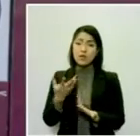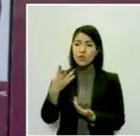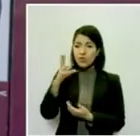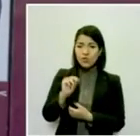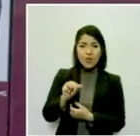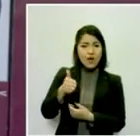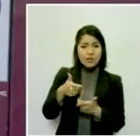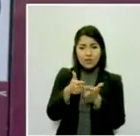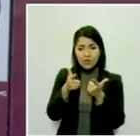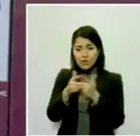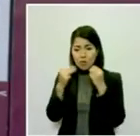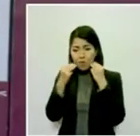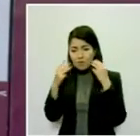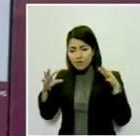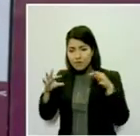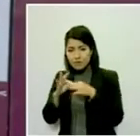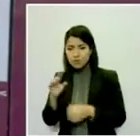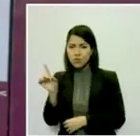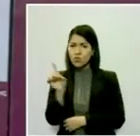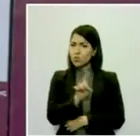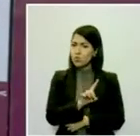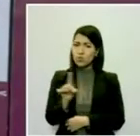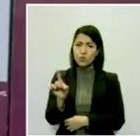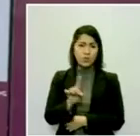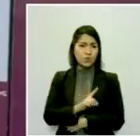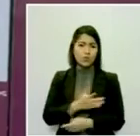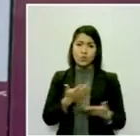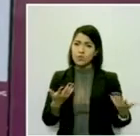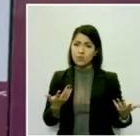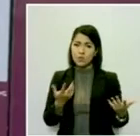ruta. Ese es el mayor